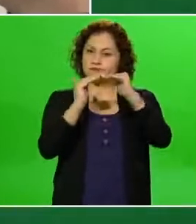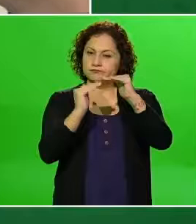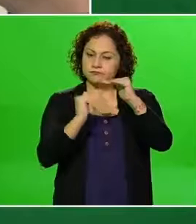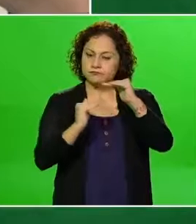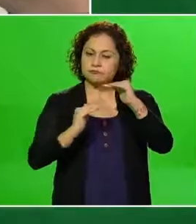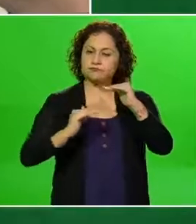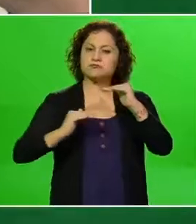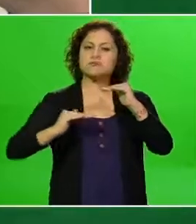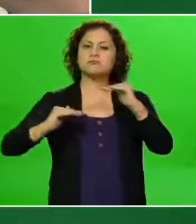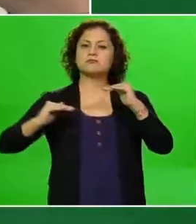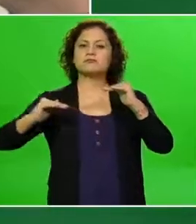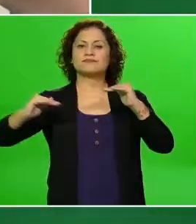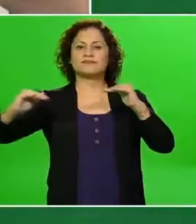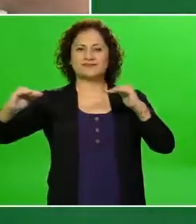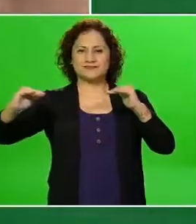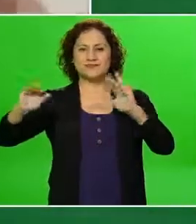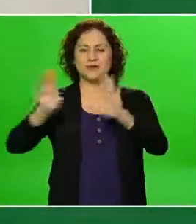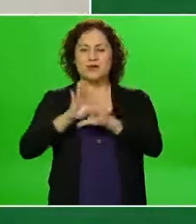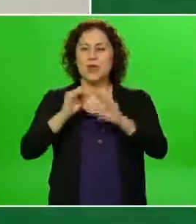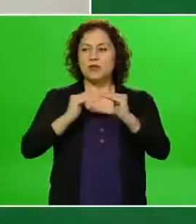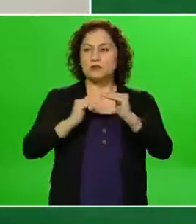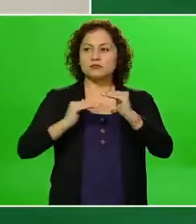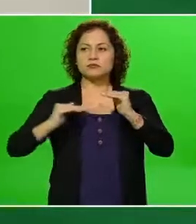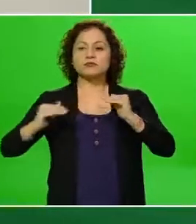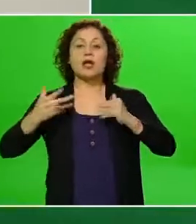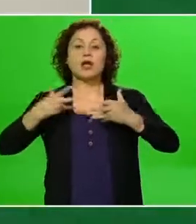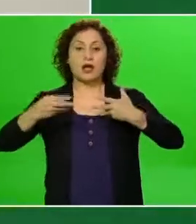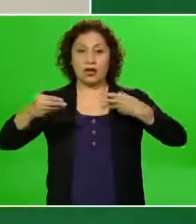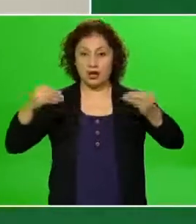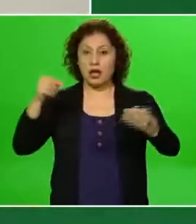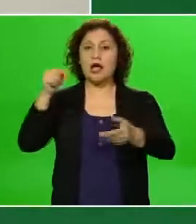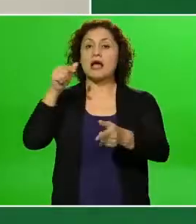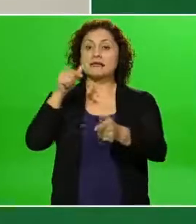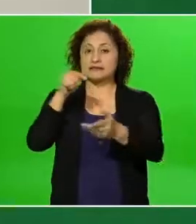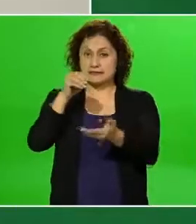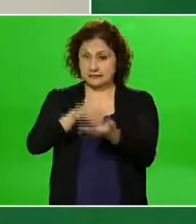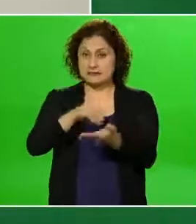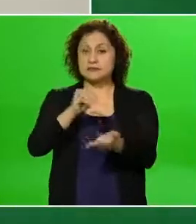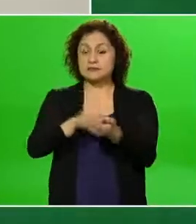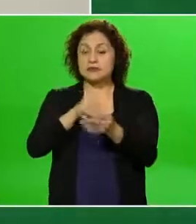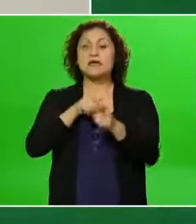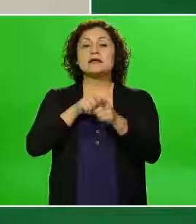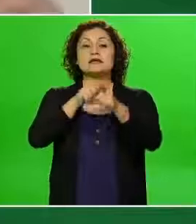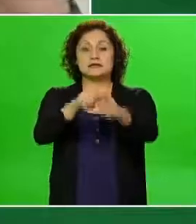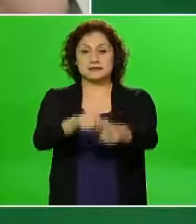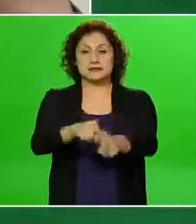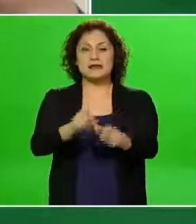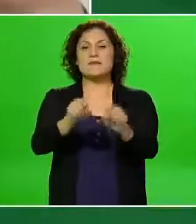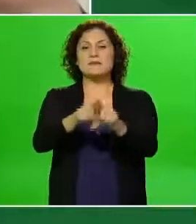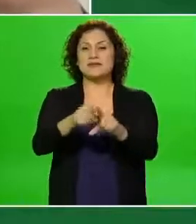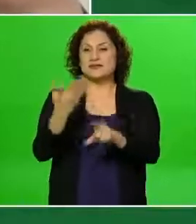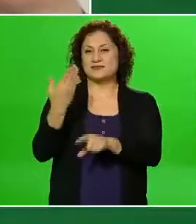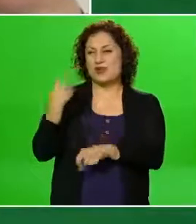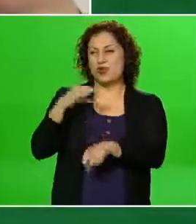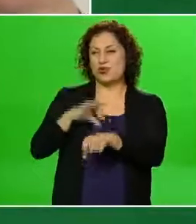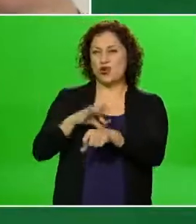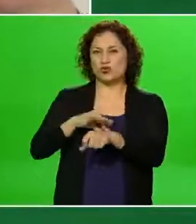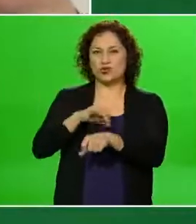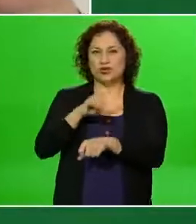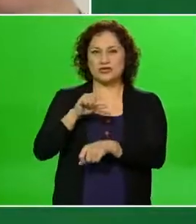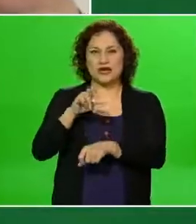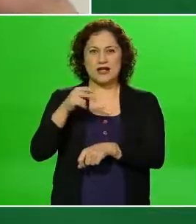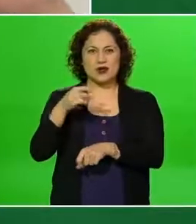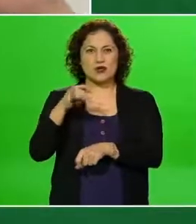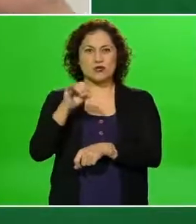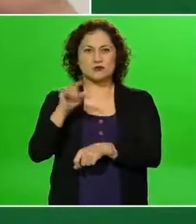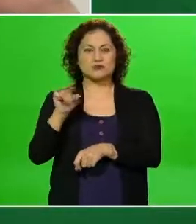un comportamiento basal para efectos como lo hemos visto en la curva azul que presentó el doctor Zaragoza al principio. Pero hay entidades que no llegan hasta